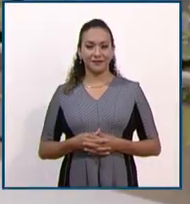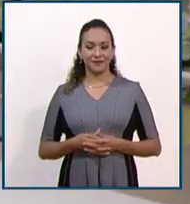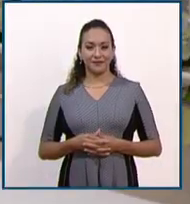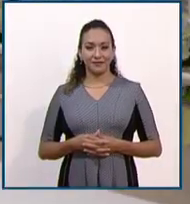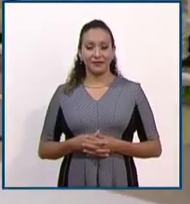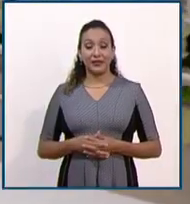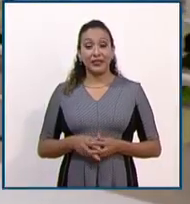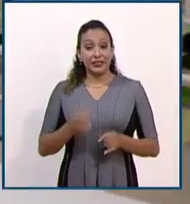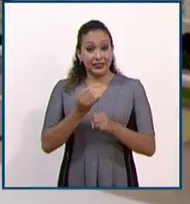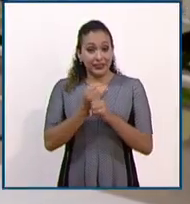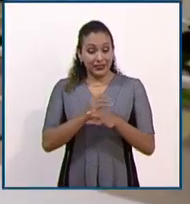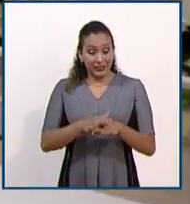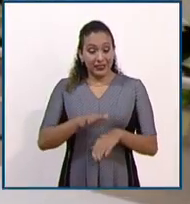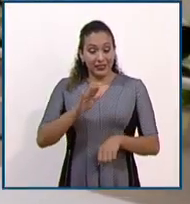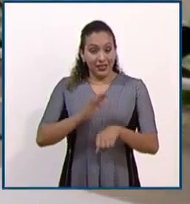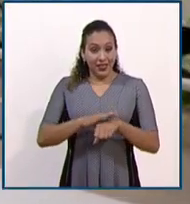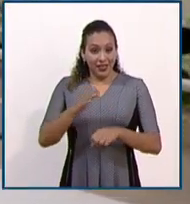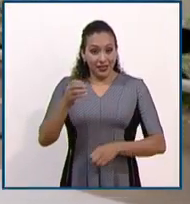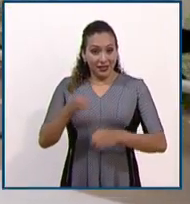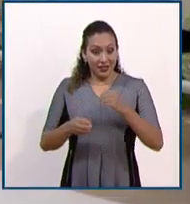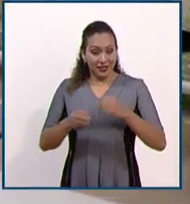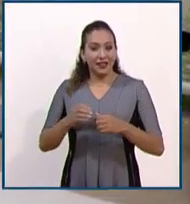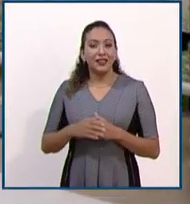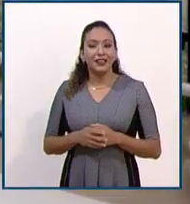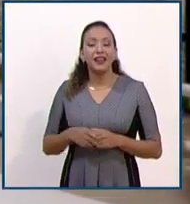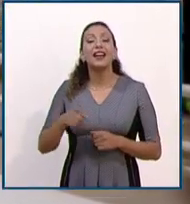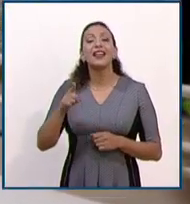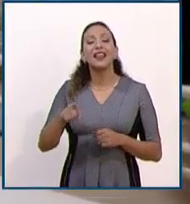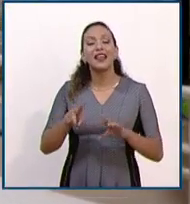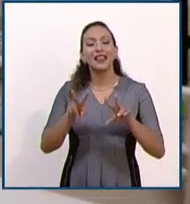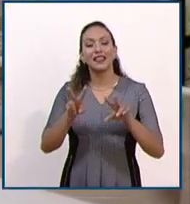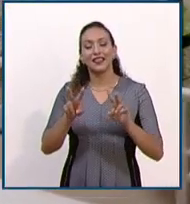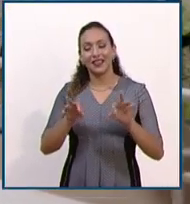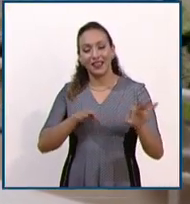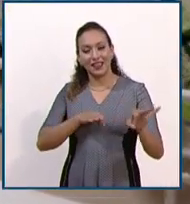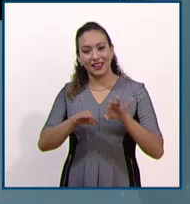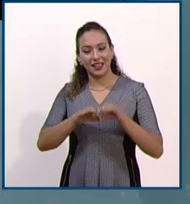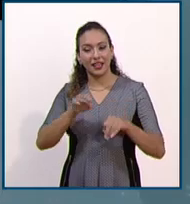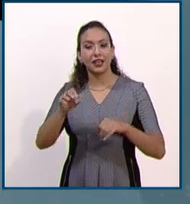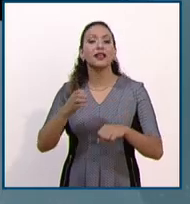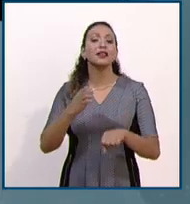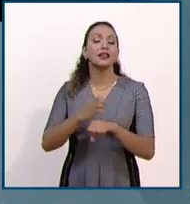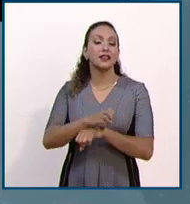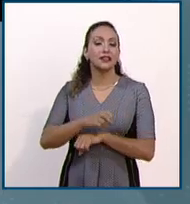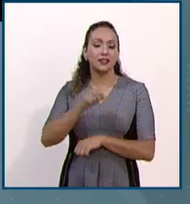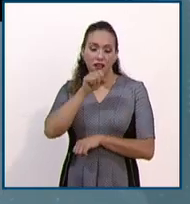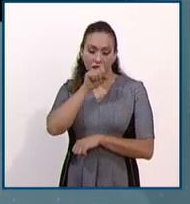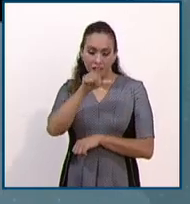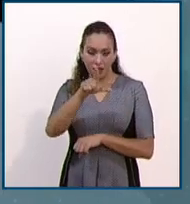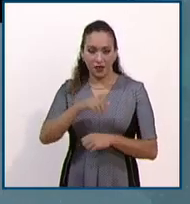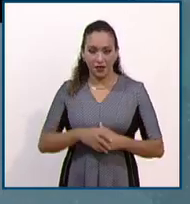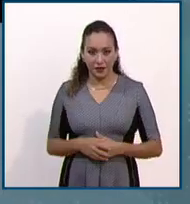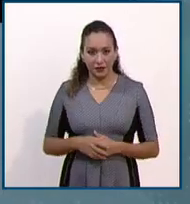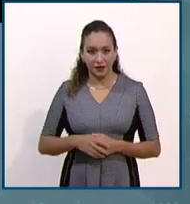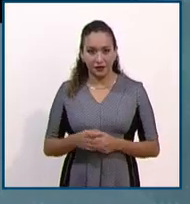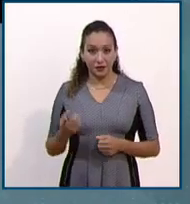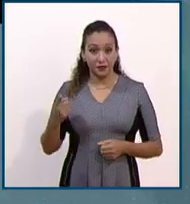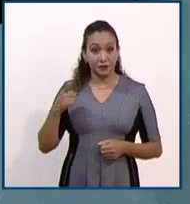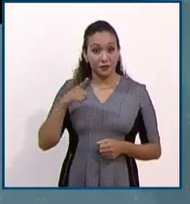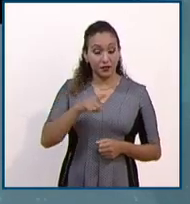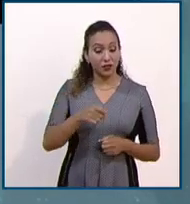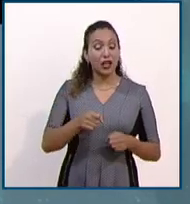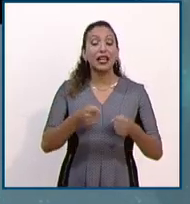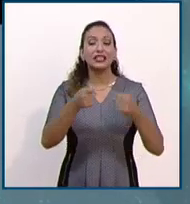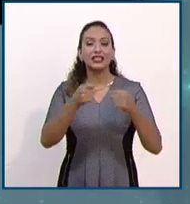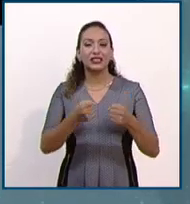En más información, el Tercer Tribunal Laboral Federal de Asuntos Individuales con residencia en el estado de Jalisco condenó al Seguro Social